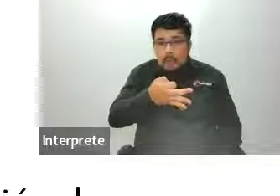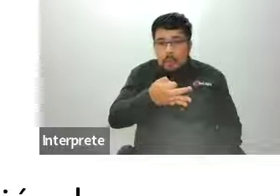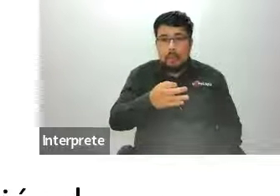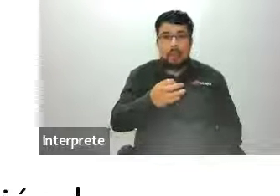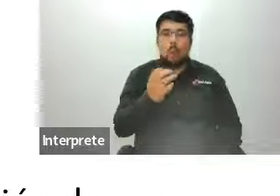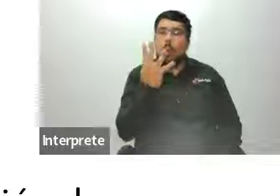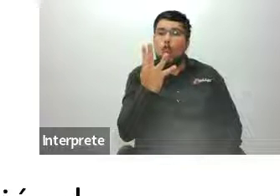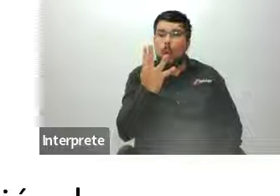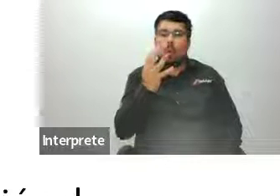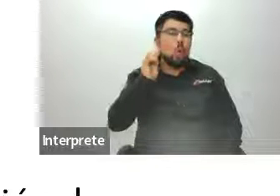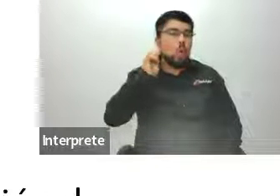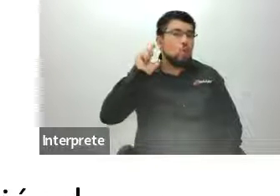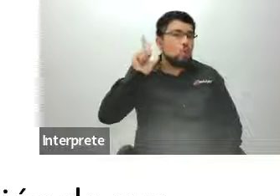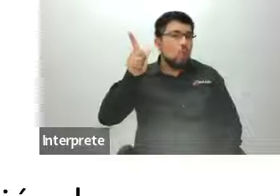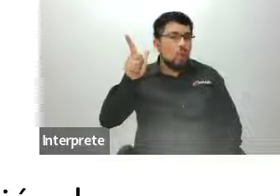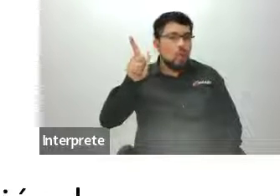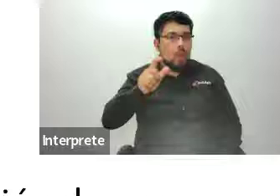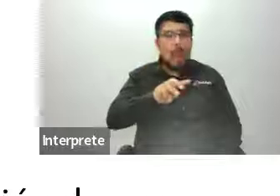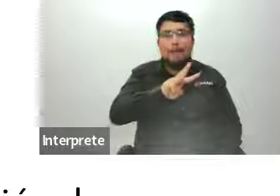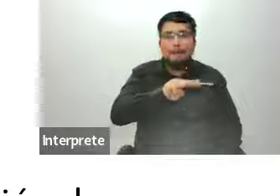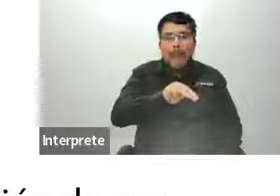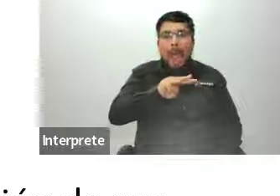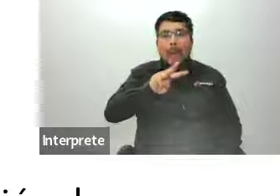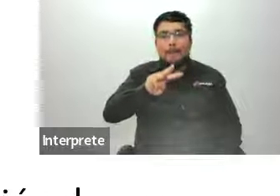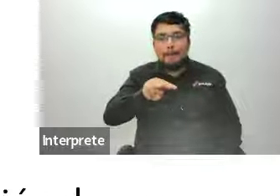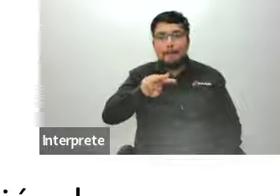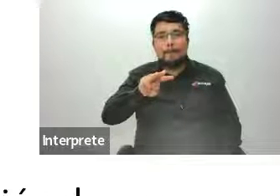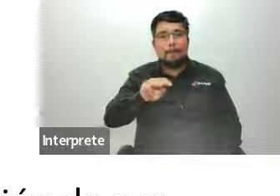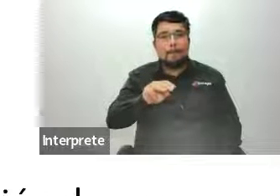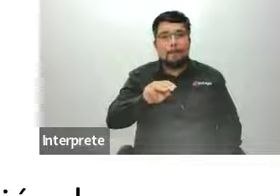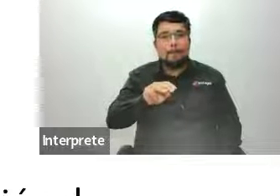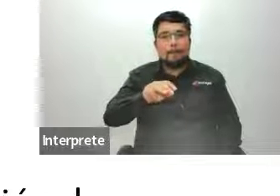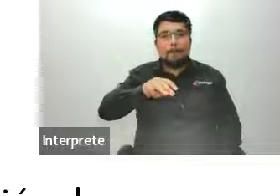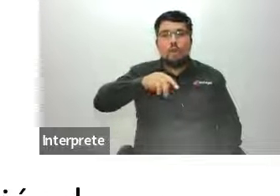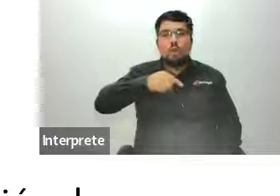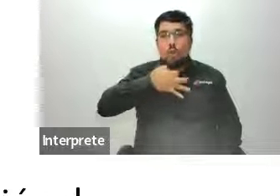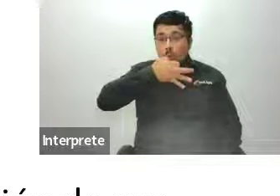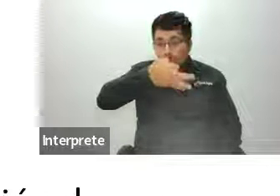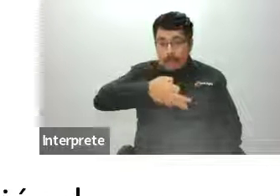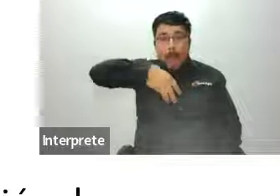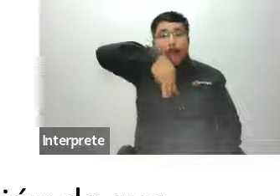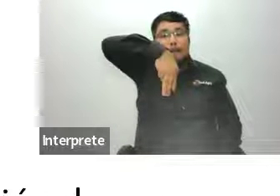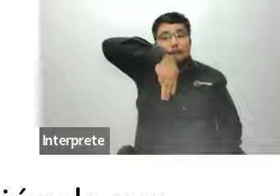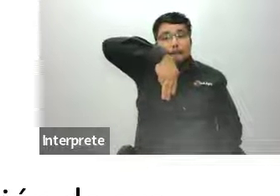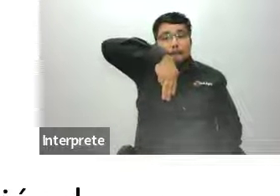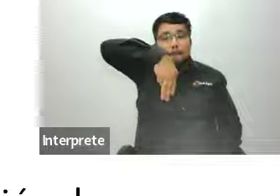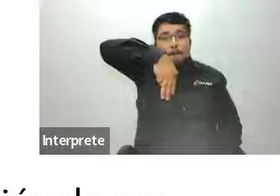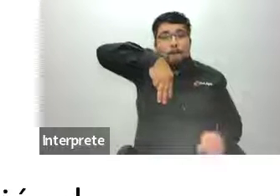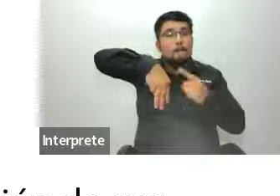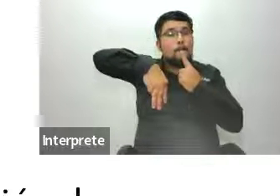a ir uno al lado del otro, ¿cierto? Voy a decir a,